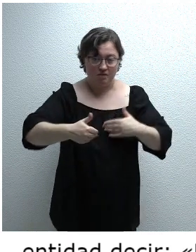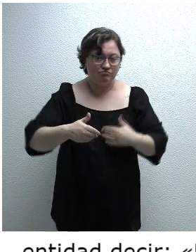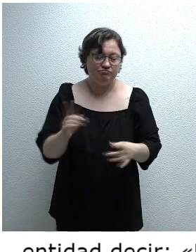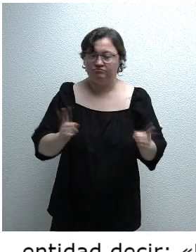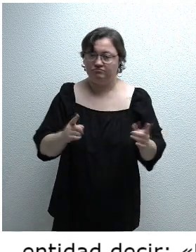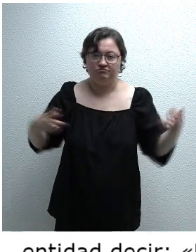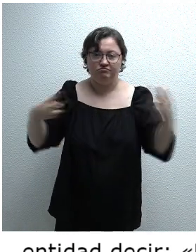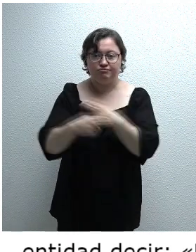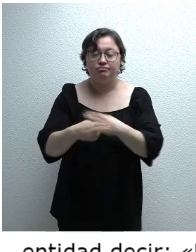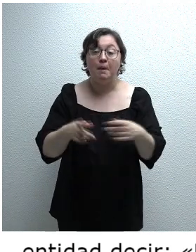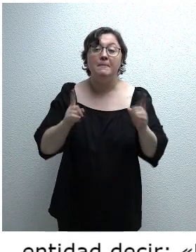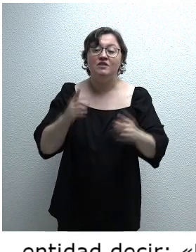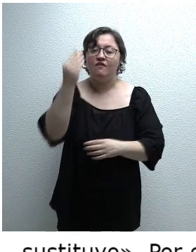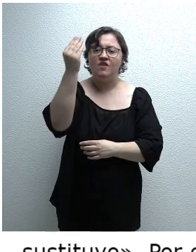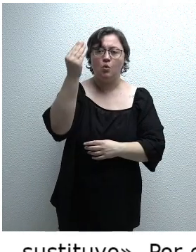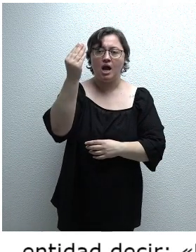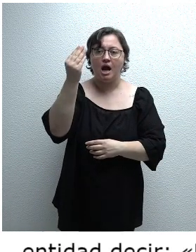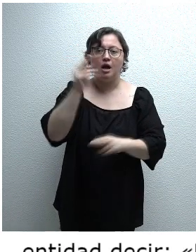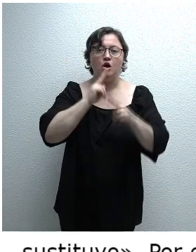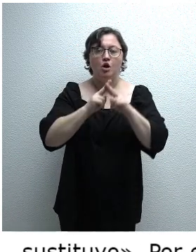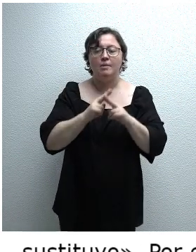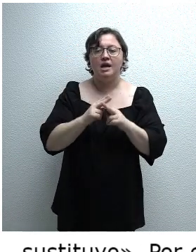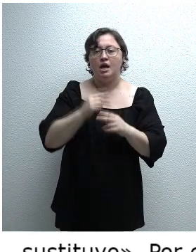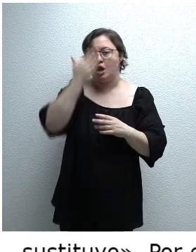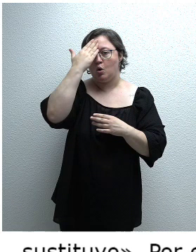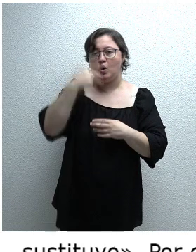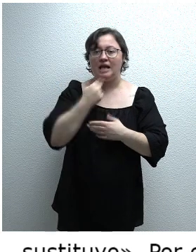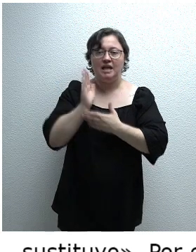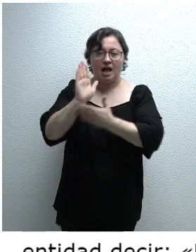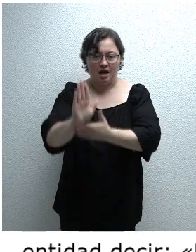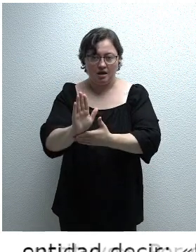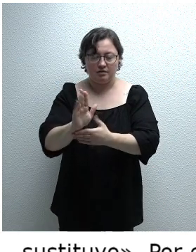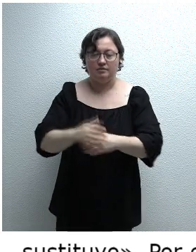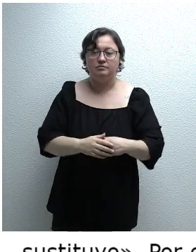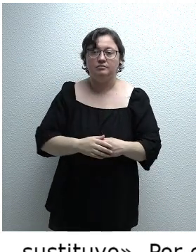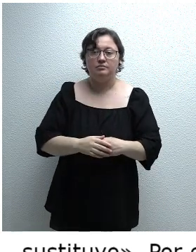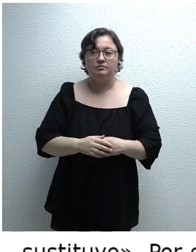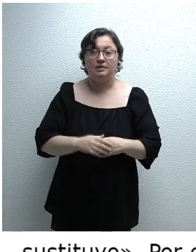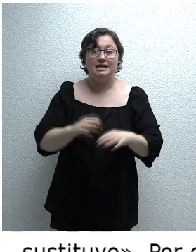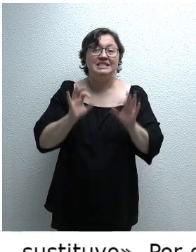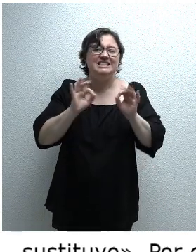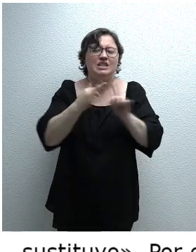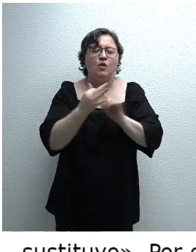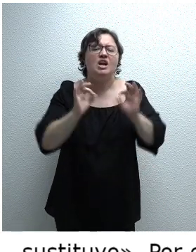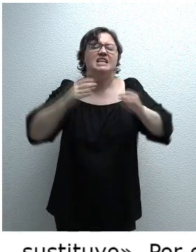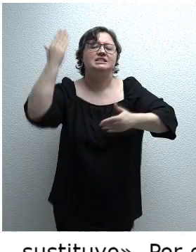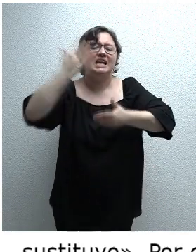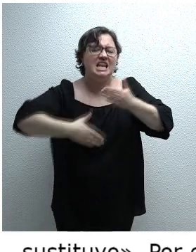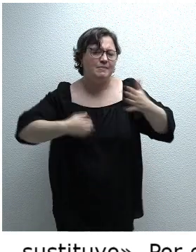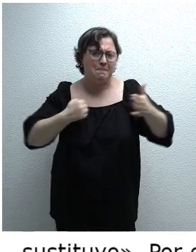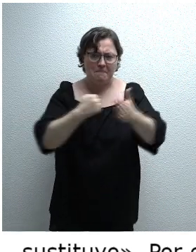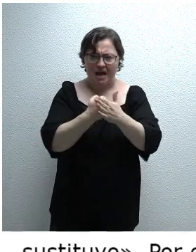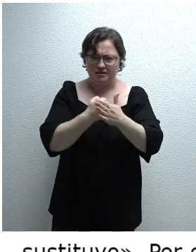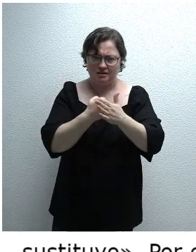Se prevé una figura que es la curatela representativa, que para casos muy límite y extremos se